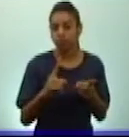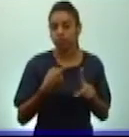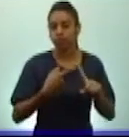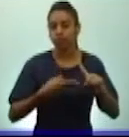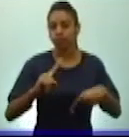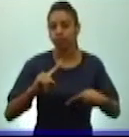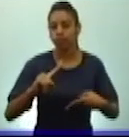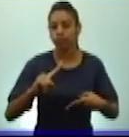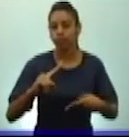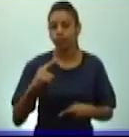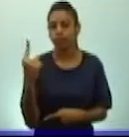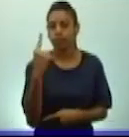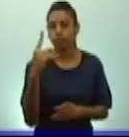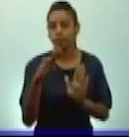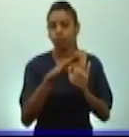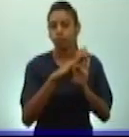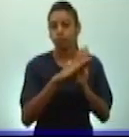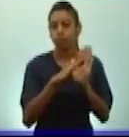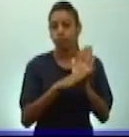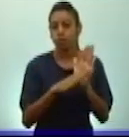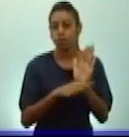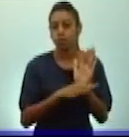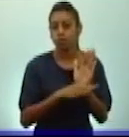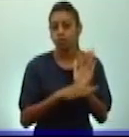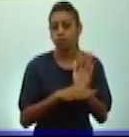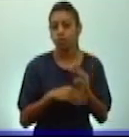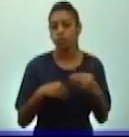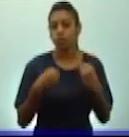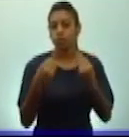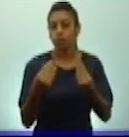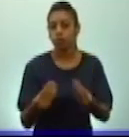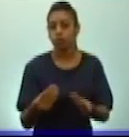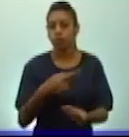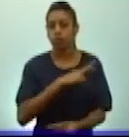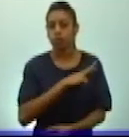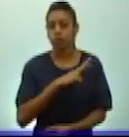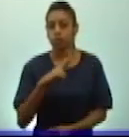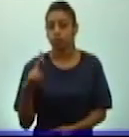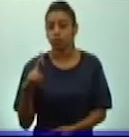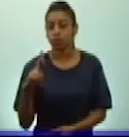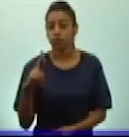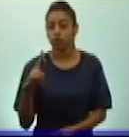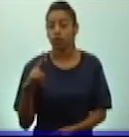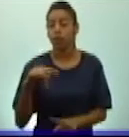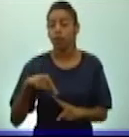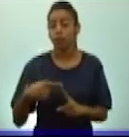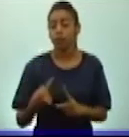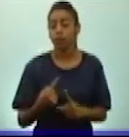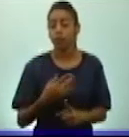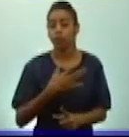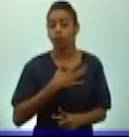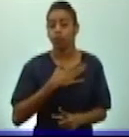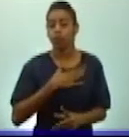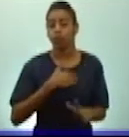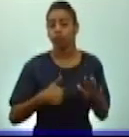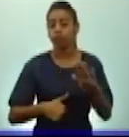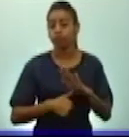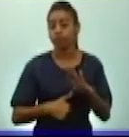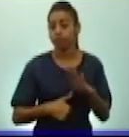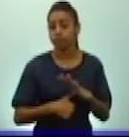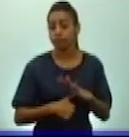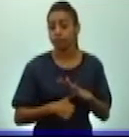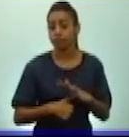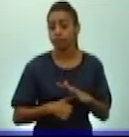de las primeras medidas que adoptaba el gobierno revolucionario, incluso el propio presidente,